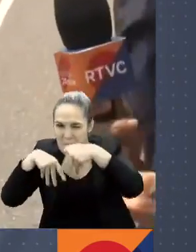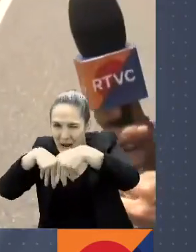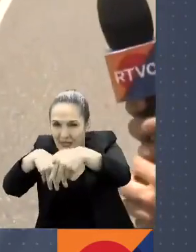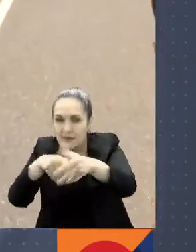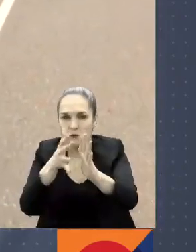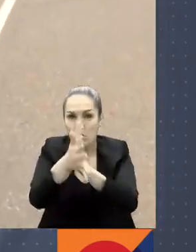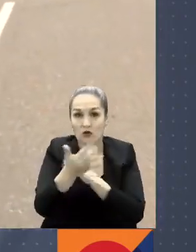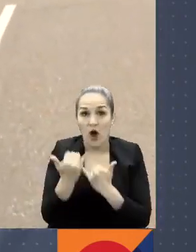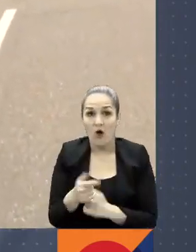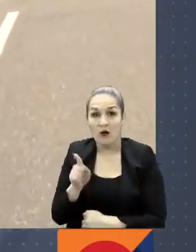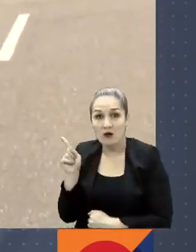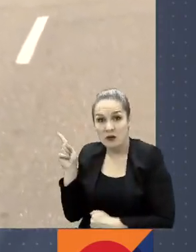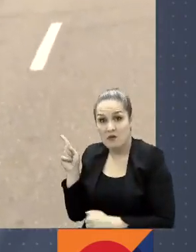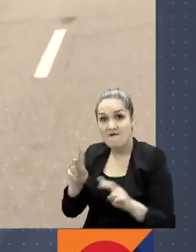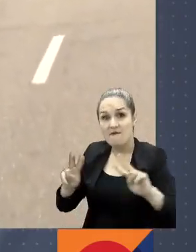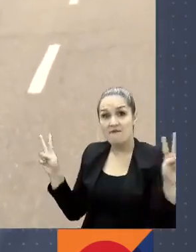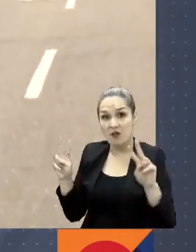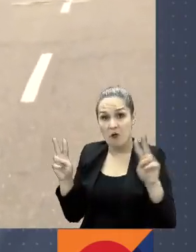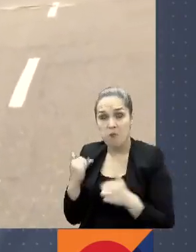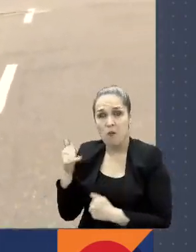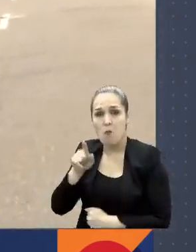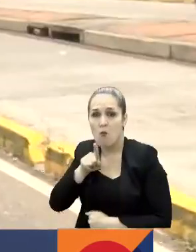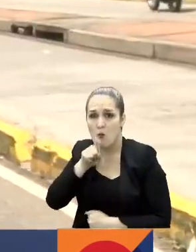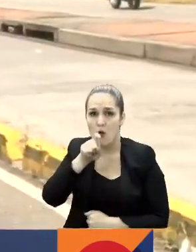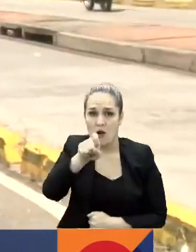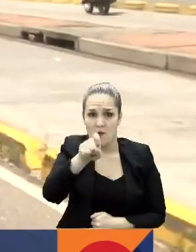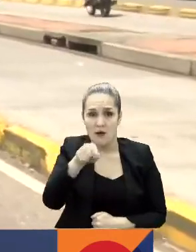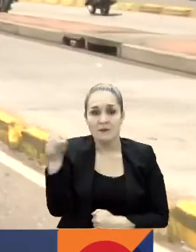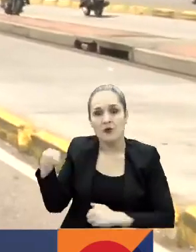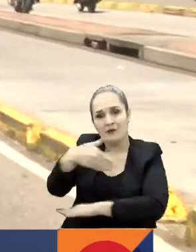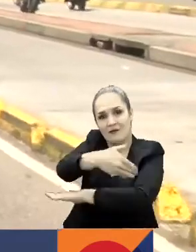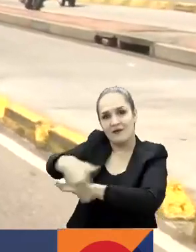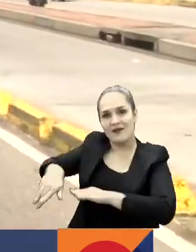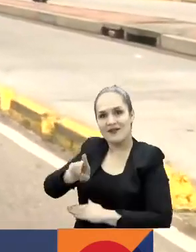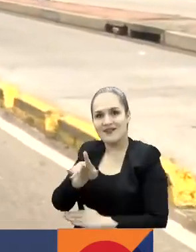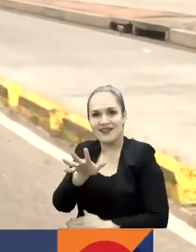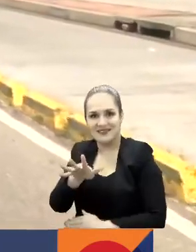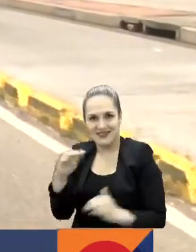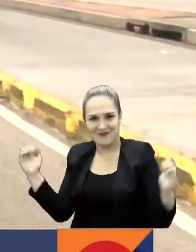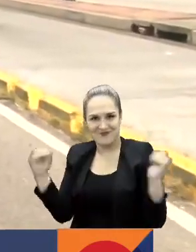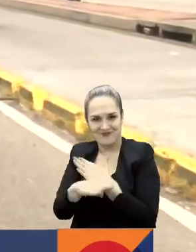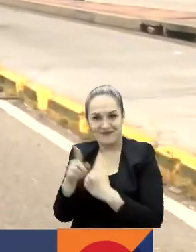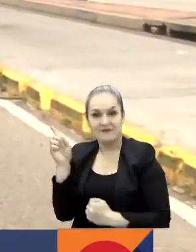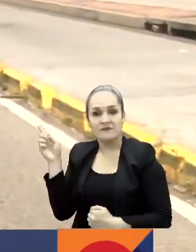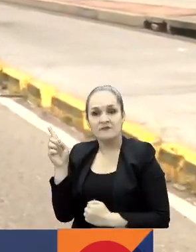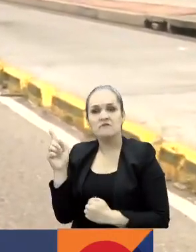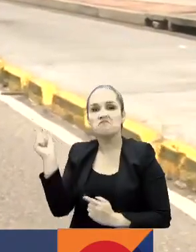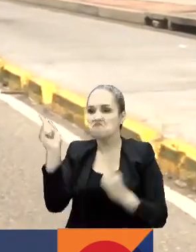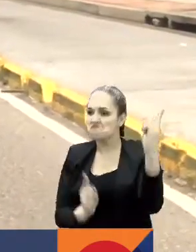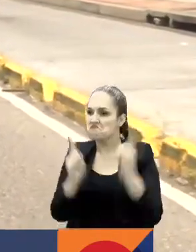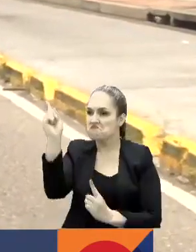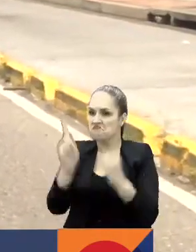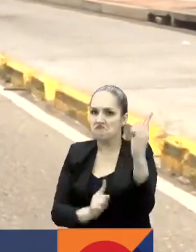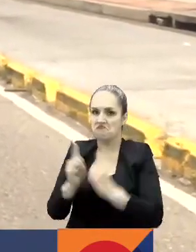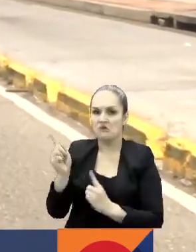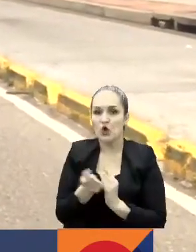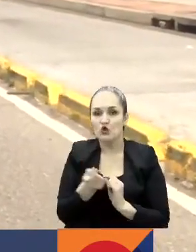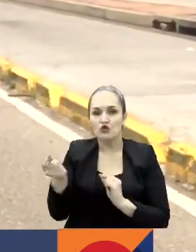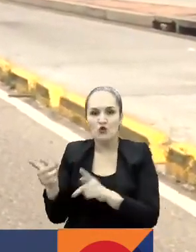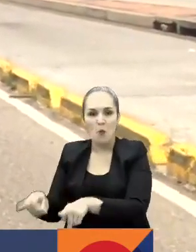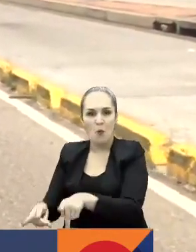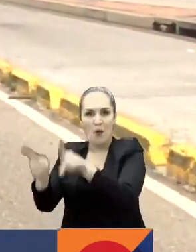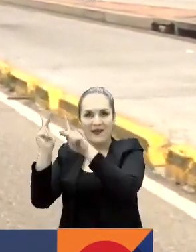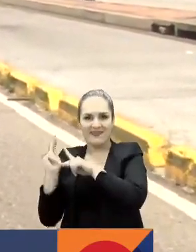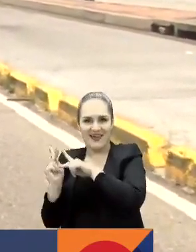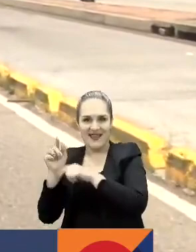la situación que se registra a esta hora sobre la Diagonal 15. Los manifestantes se dieron cita en el sector del puente de